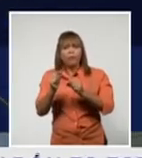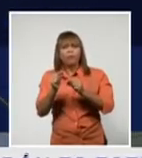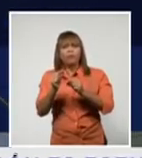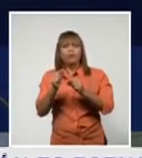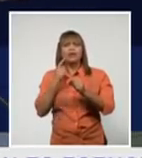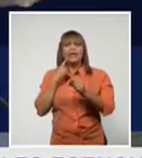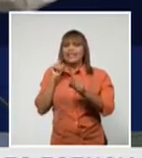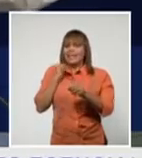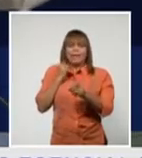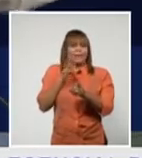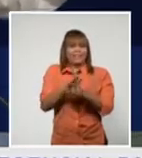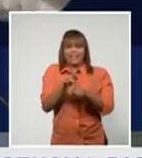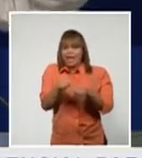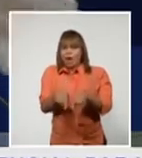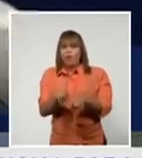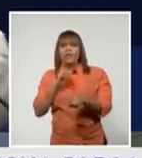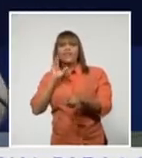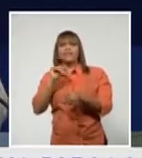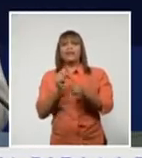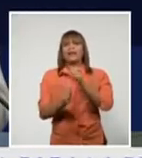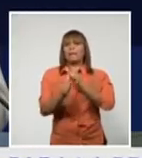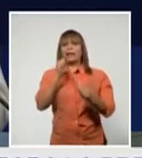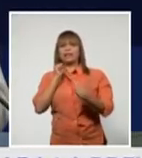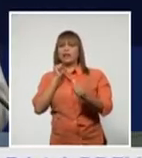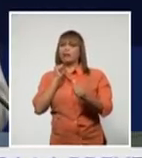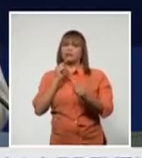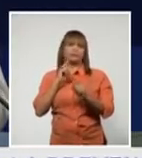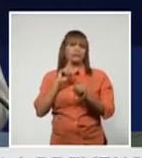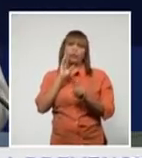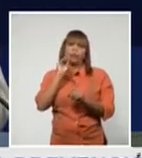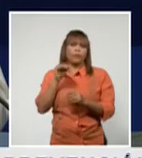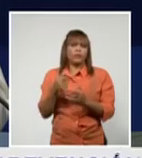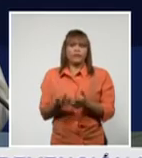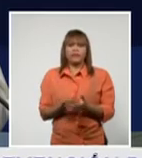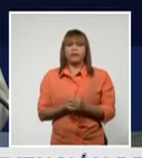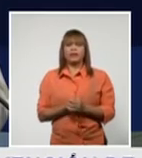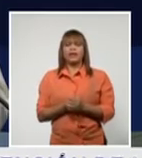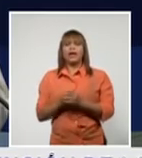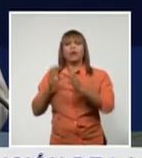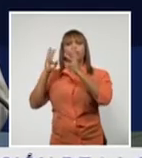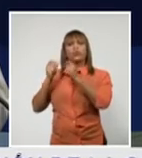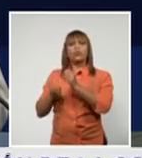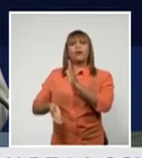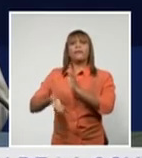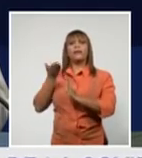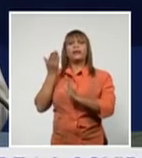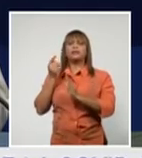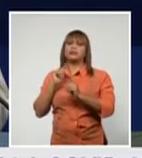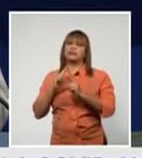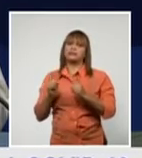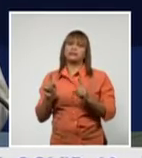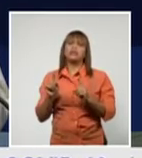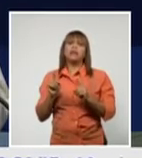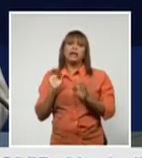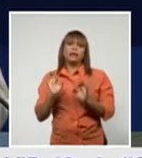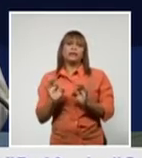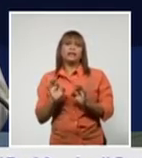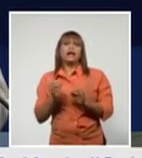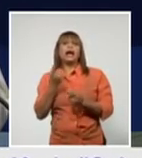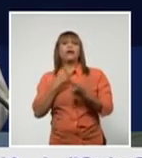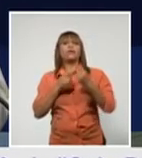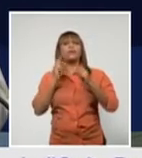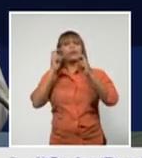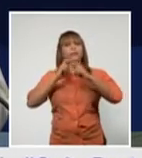ahora que vamos a tener un rebrote con tantos casos, bueno, pues sí hay un grupo de especialistas, entre